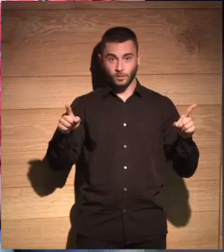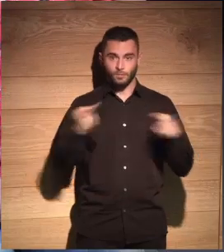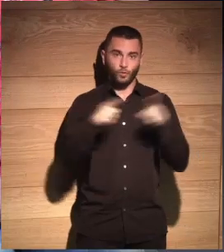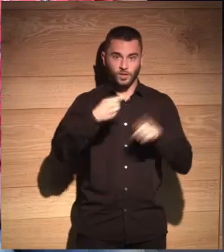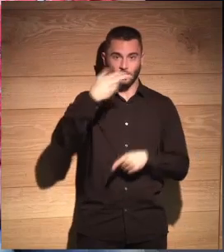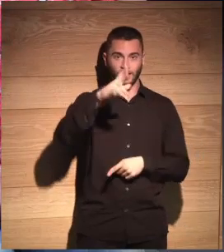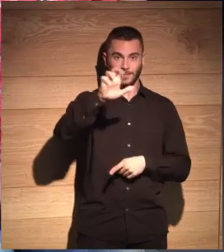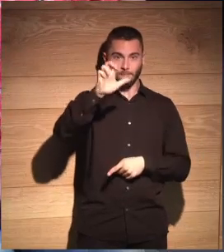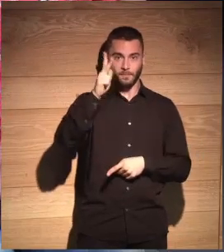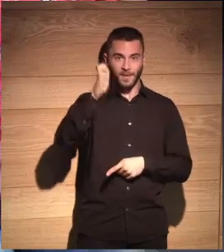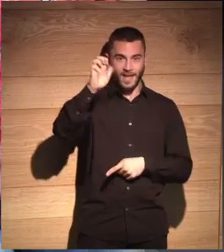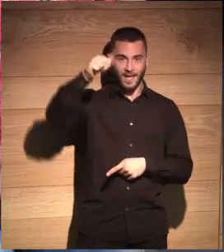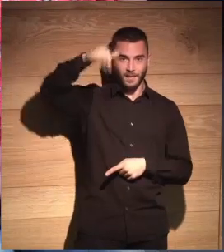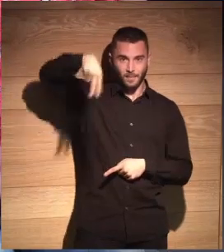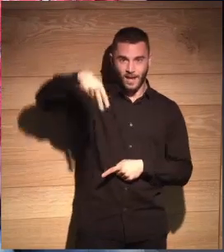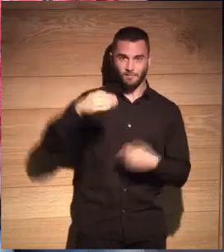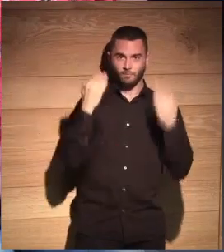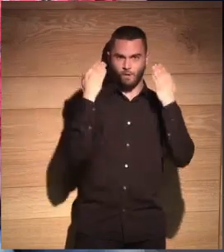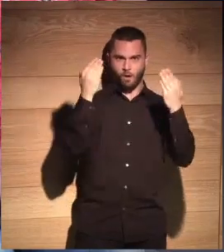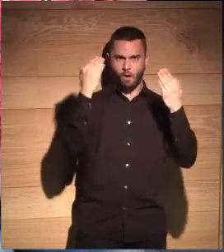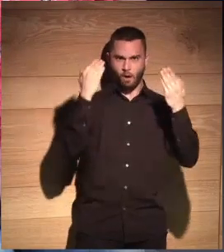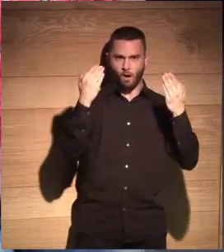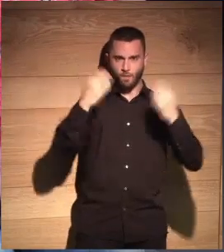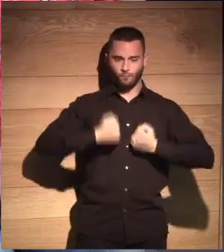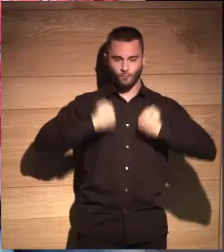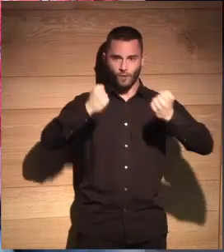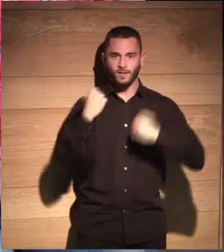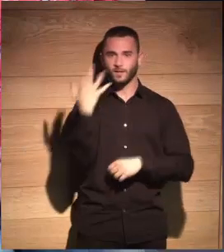puede ser un homenaje mayor a un cuento ya